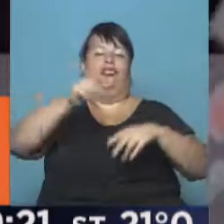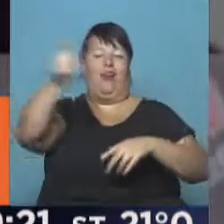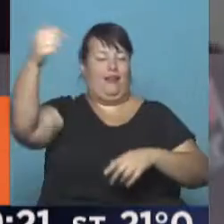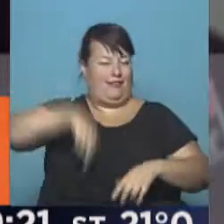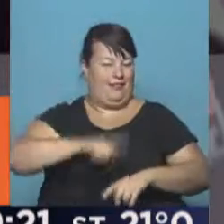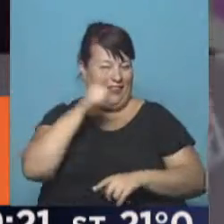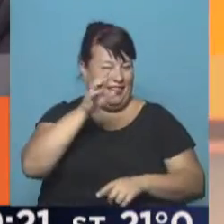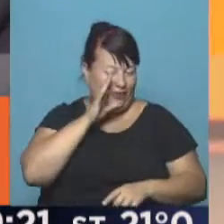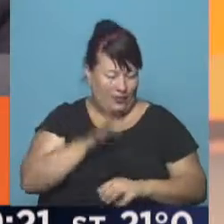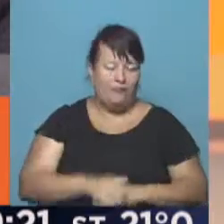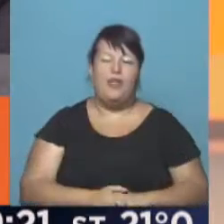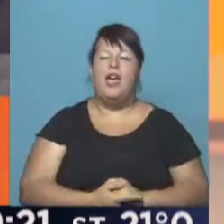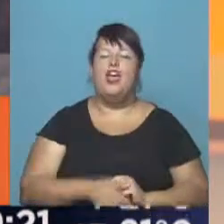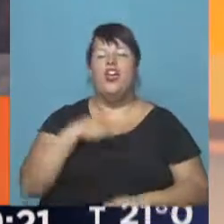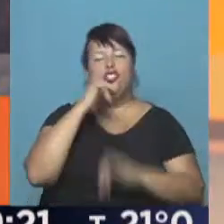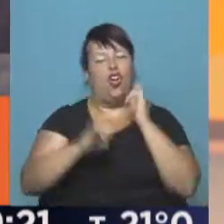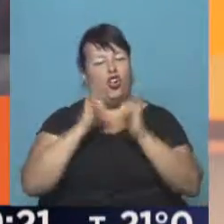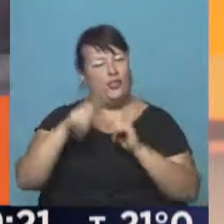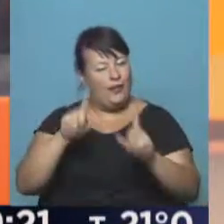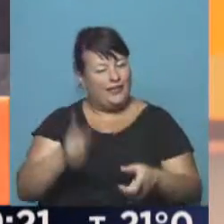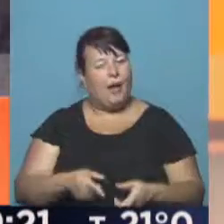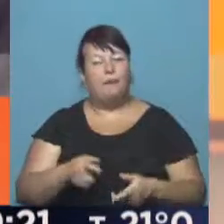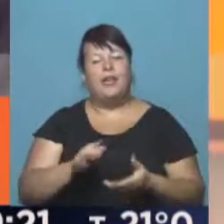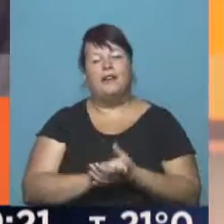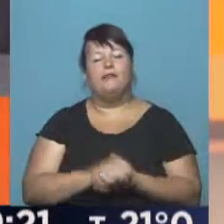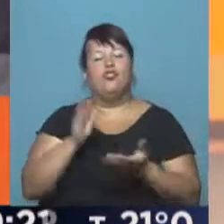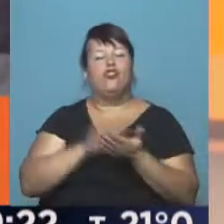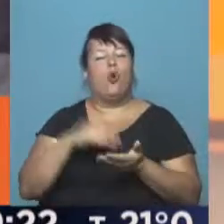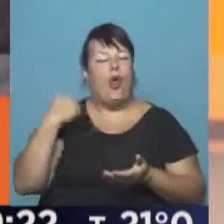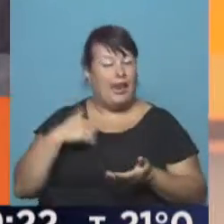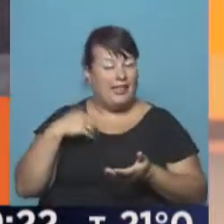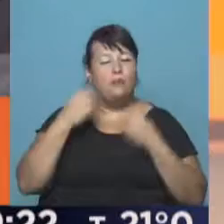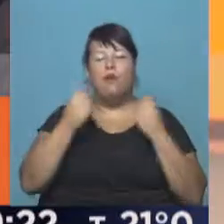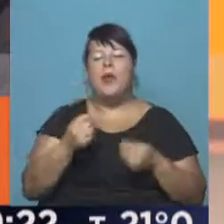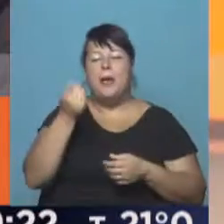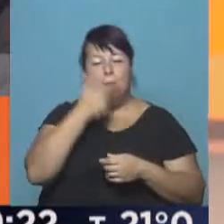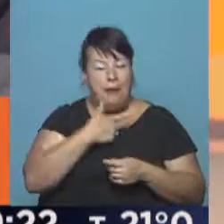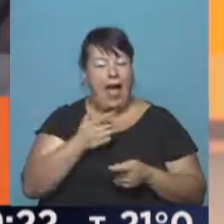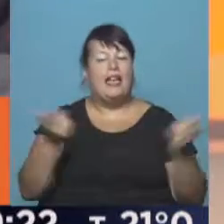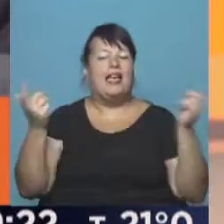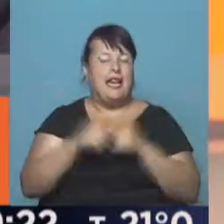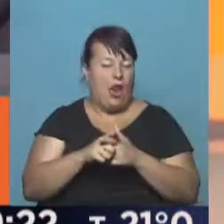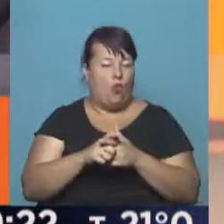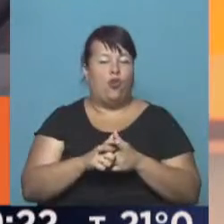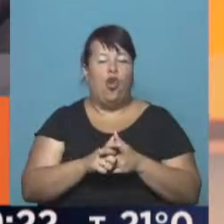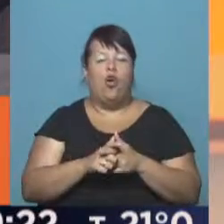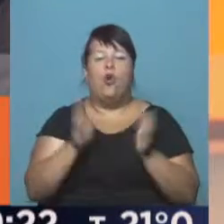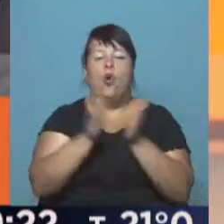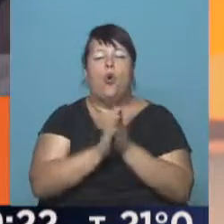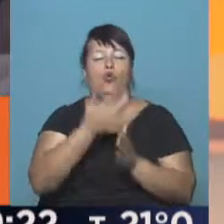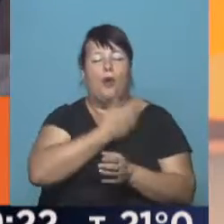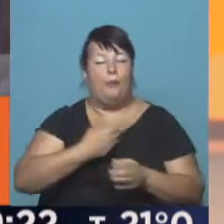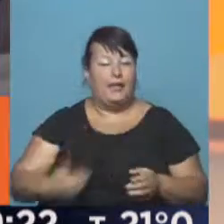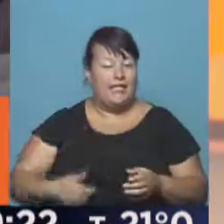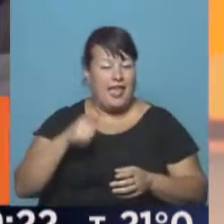venga. Cuando yo señalaba que esto también tiene una relación con la República Argentina es porque Mauricio Macri en reuniones con